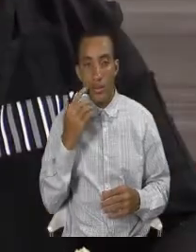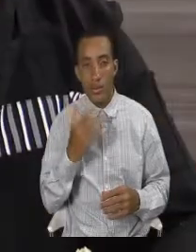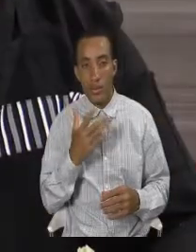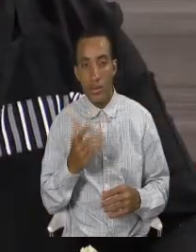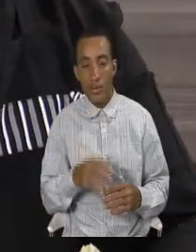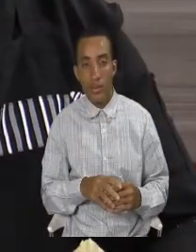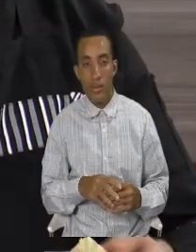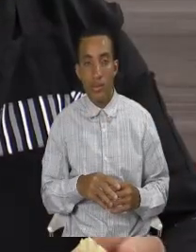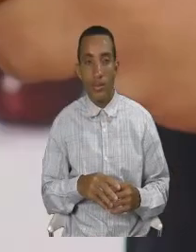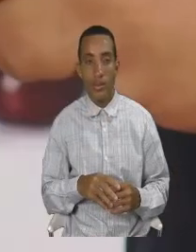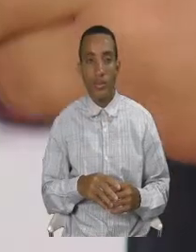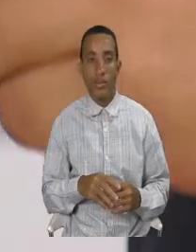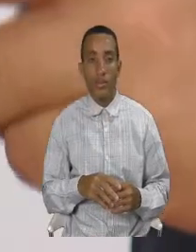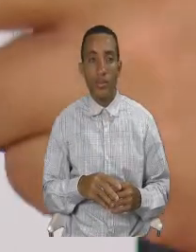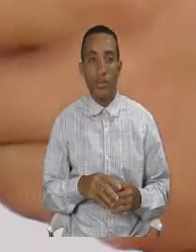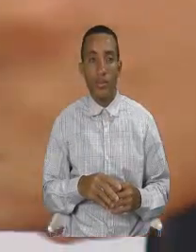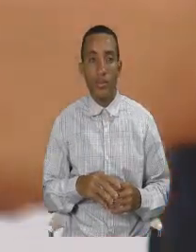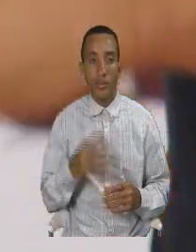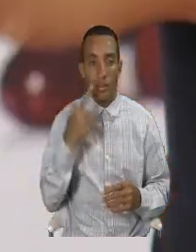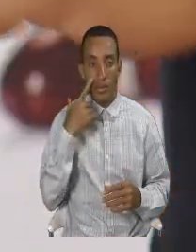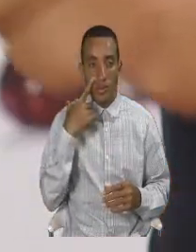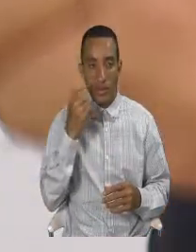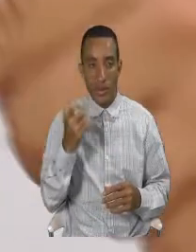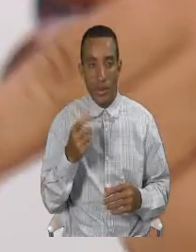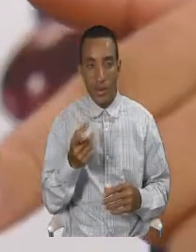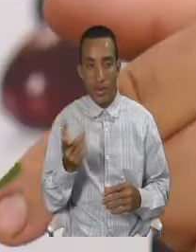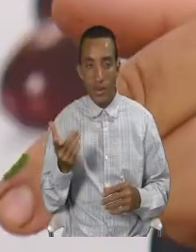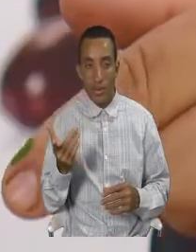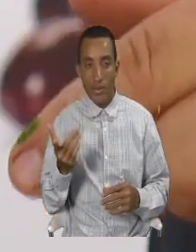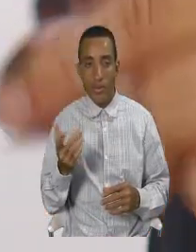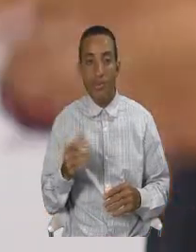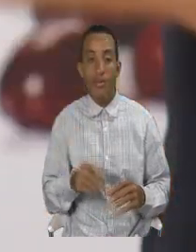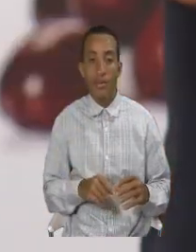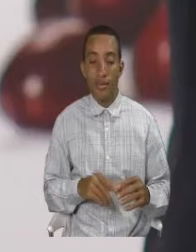un poquitico. Se ve muy chévere. Mira.